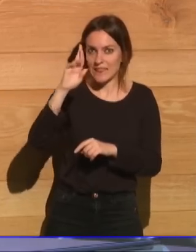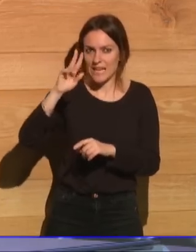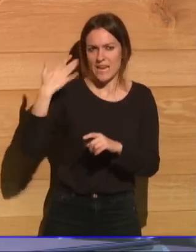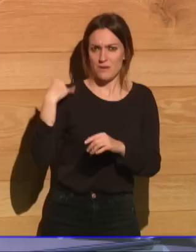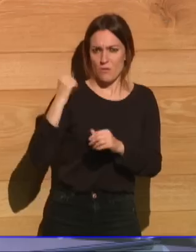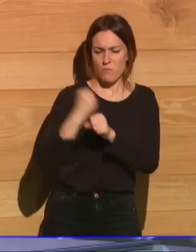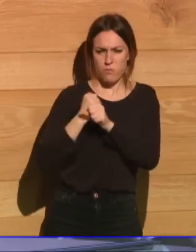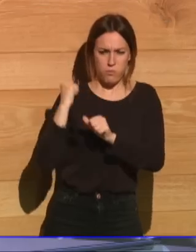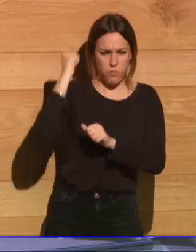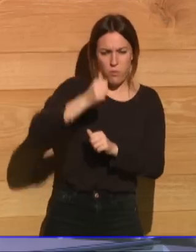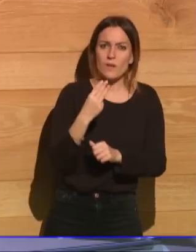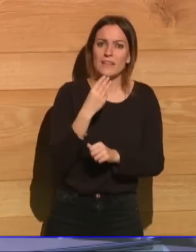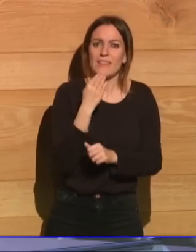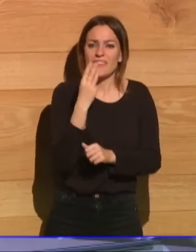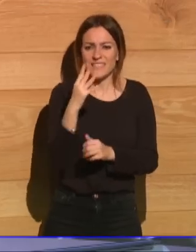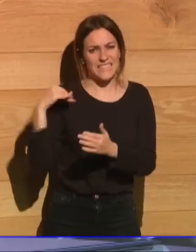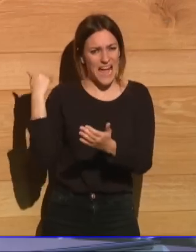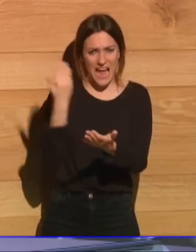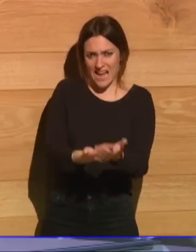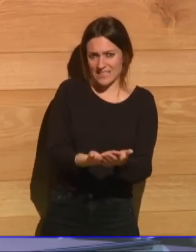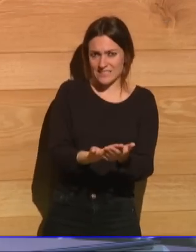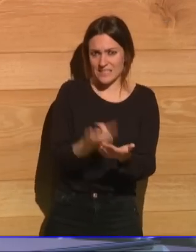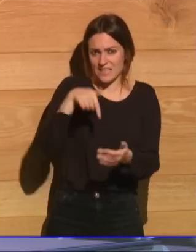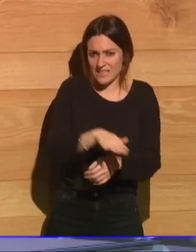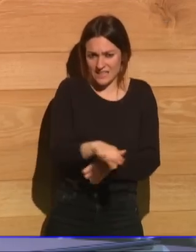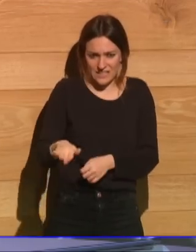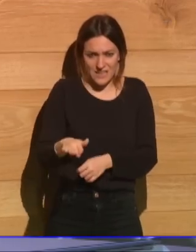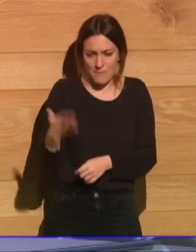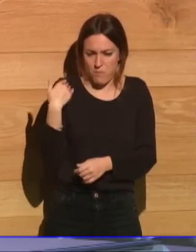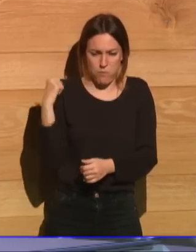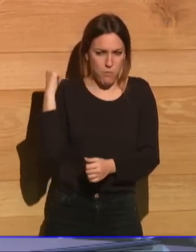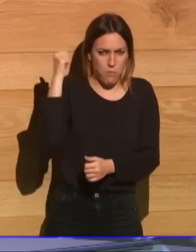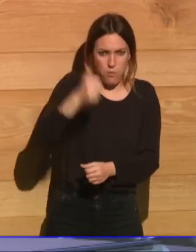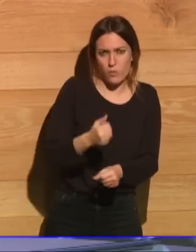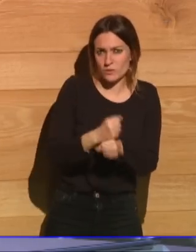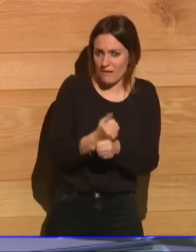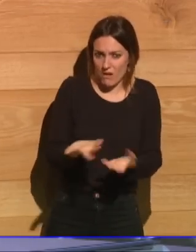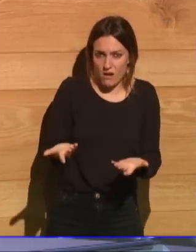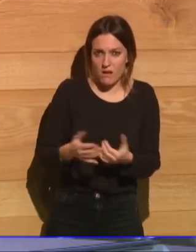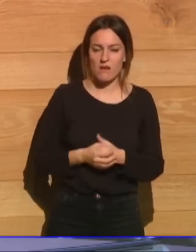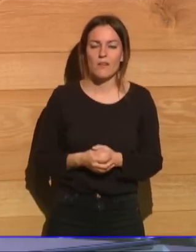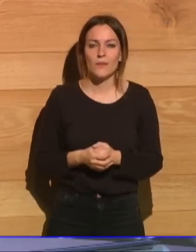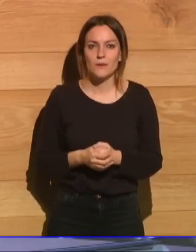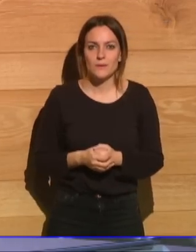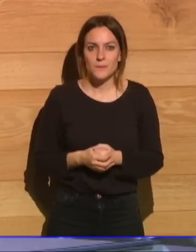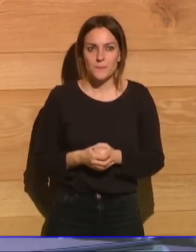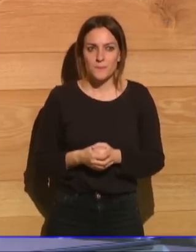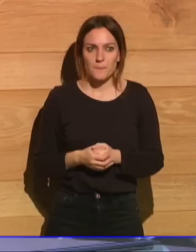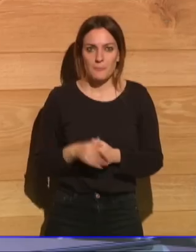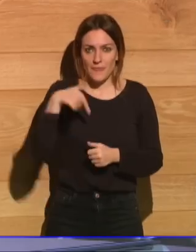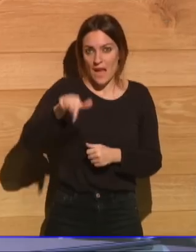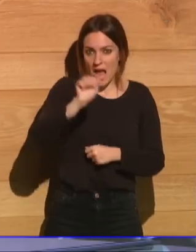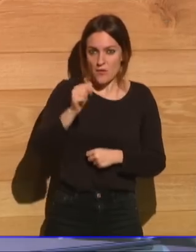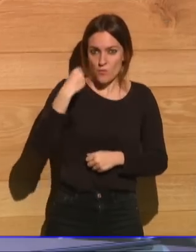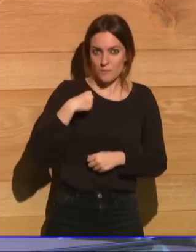sea, había hecho 189.000 millones La de niña series Disney. y varias películas y era niña Disney. Y efectivamente ese mismo